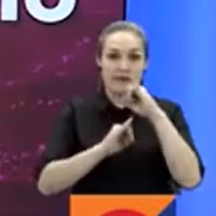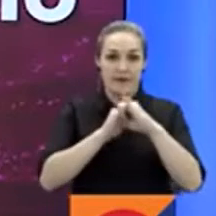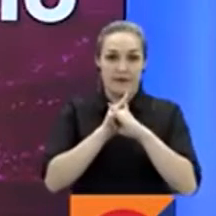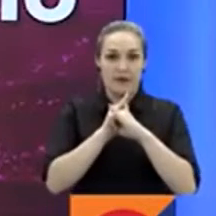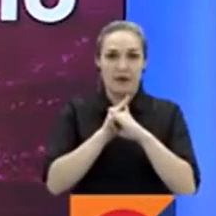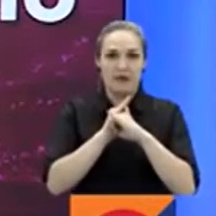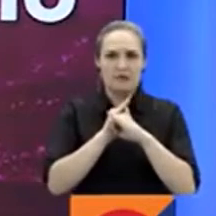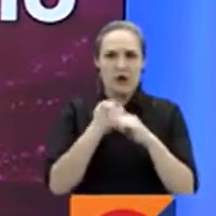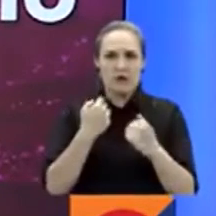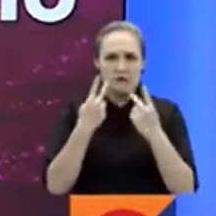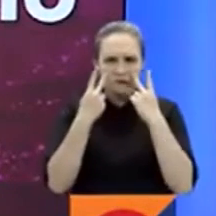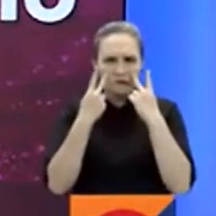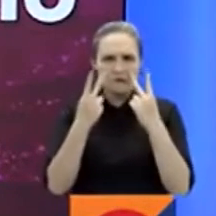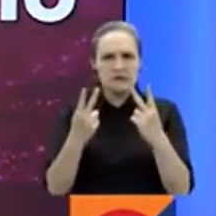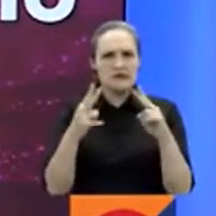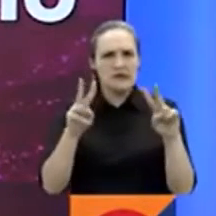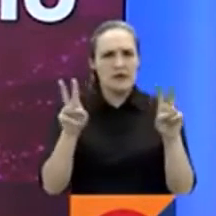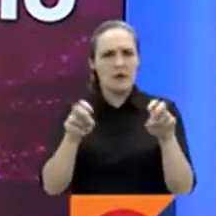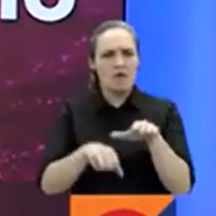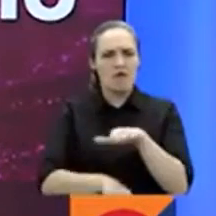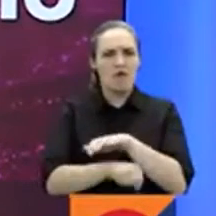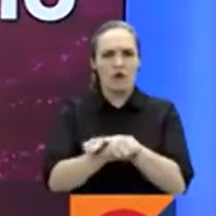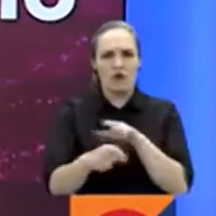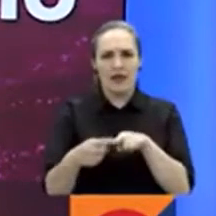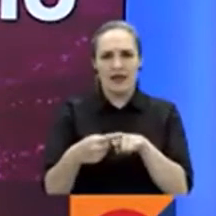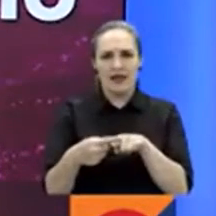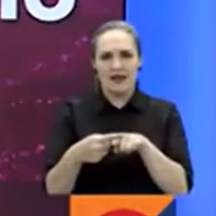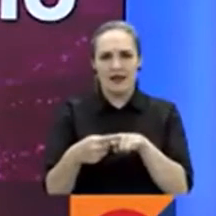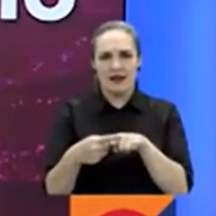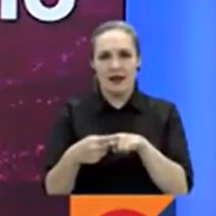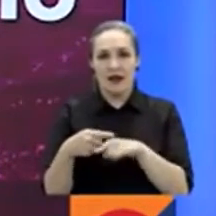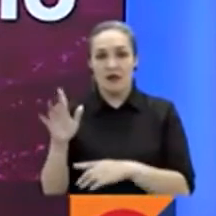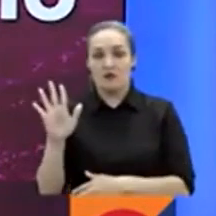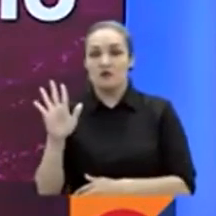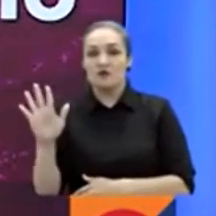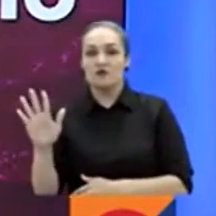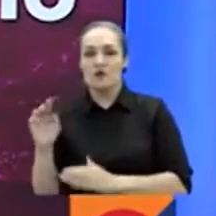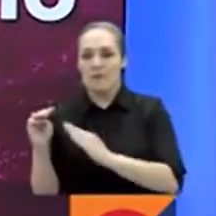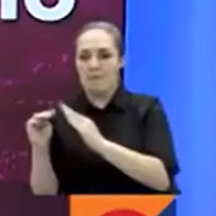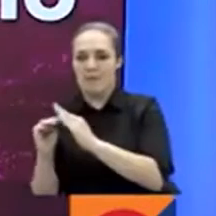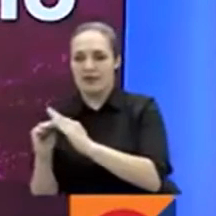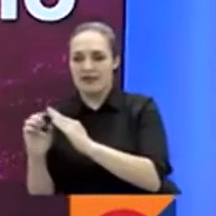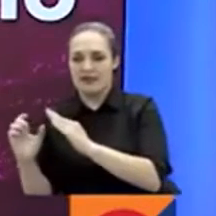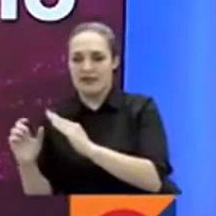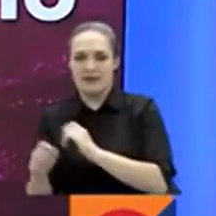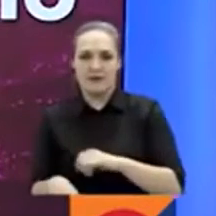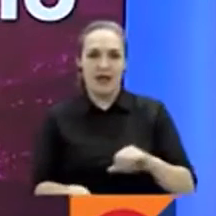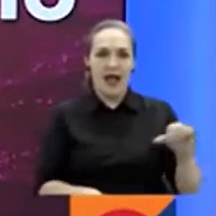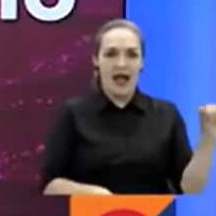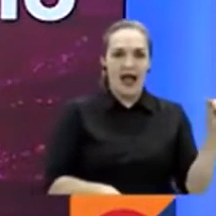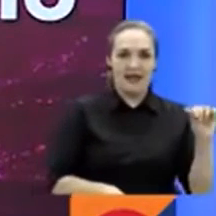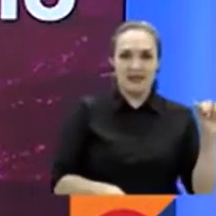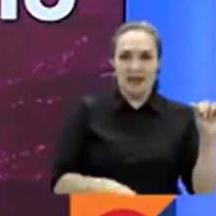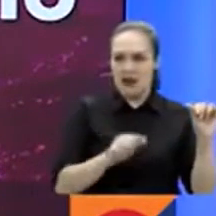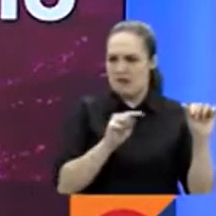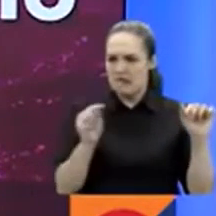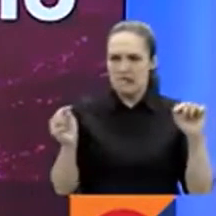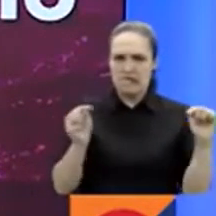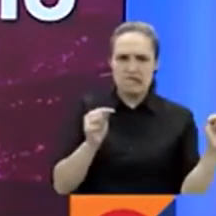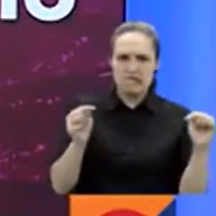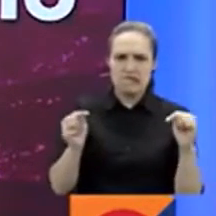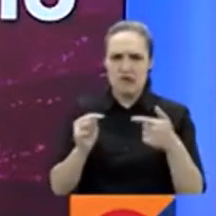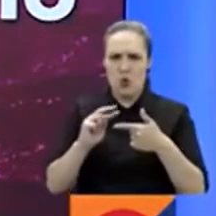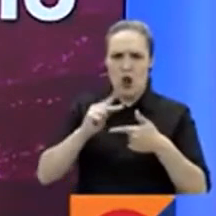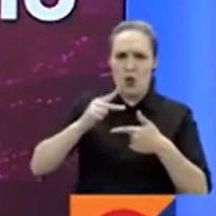una lucha cerrada definitivamente en el fútbol de Inglaterra entre el Manchester City y el Arsenal por la punta de la Premier League. Y también